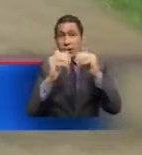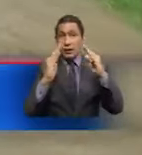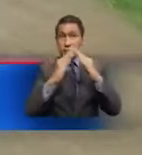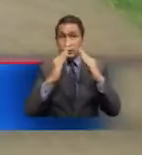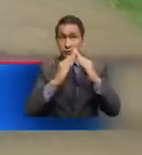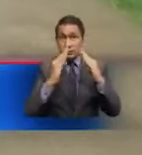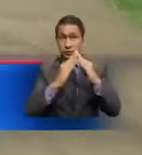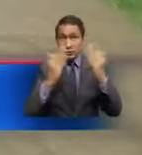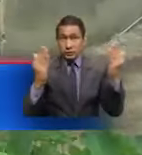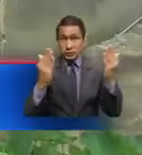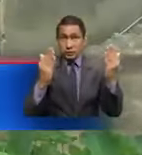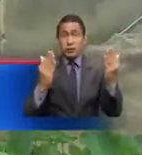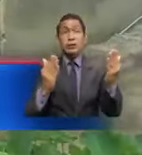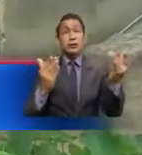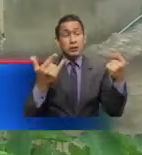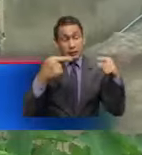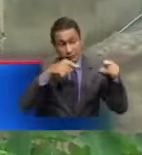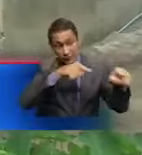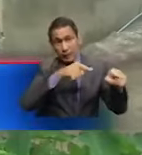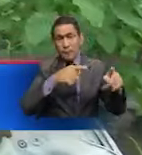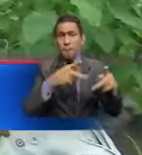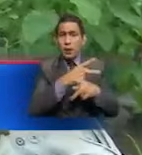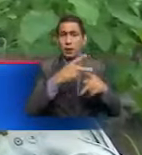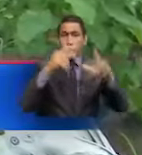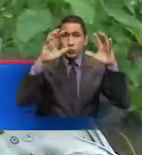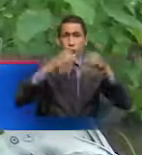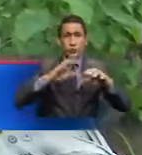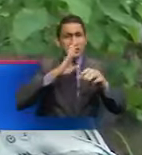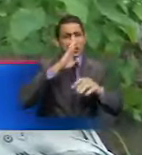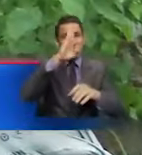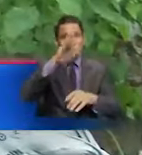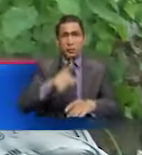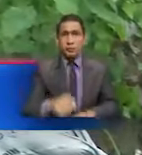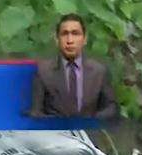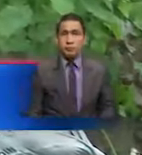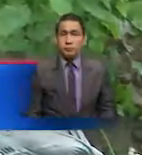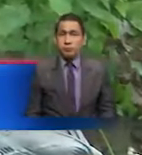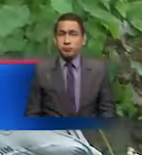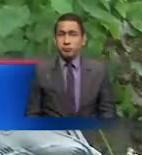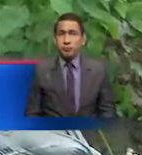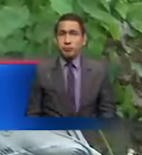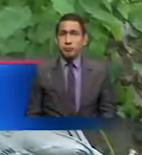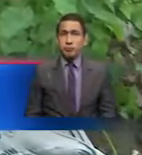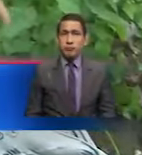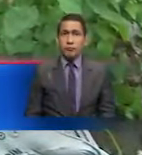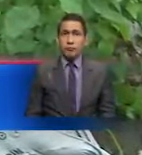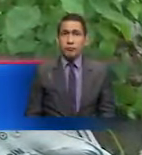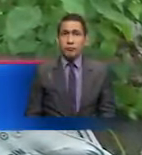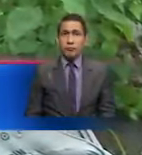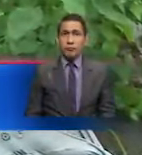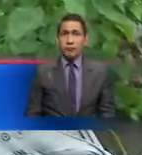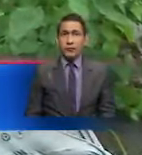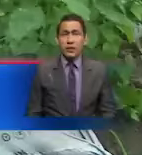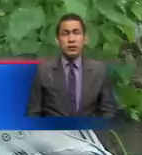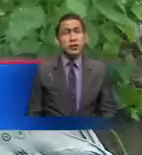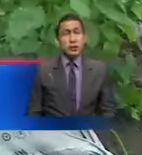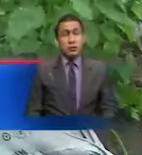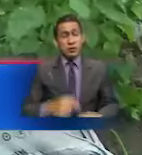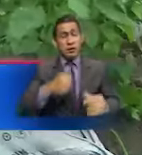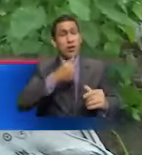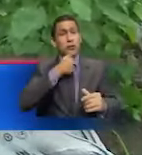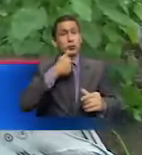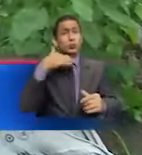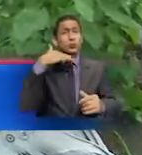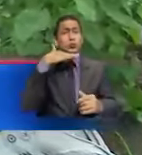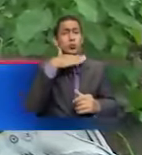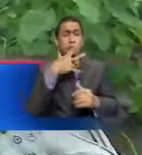la misma que se desborda por las lluvias. Sí, no, ese tubo se tapa cuando viene con basura y todo, porque todo eso